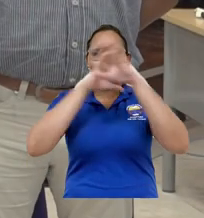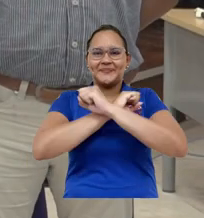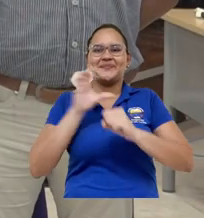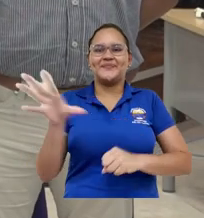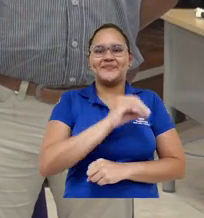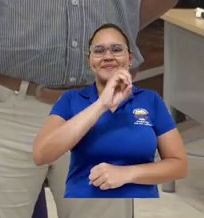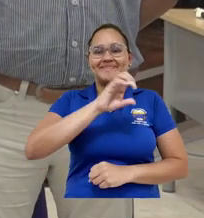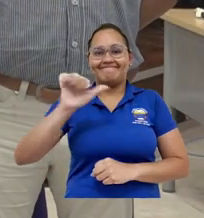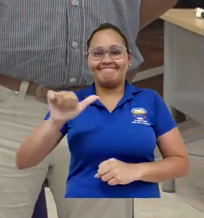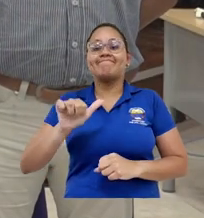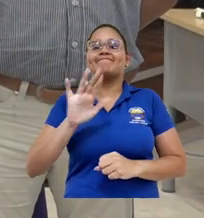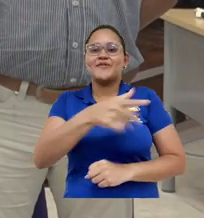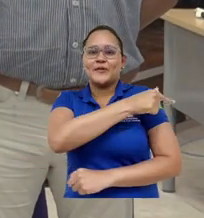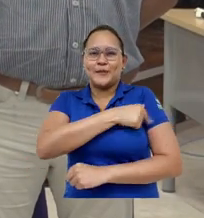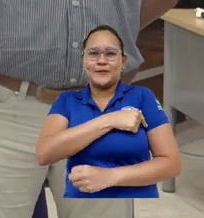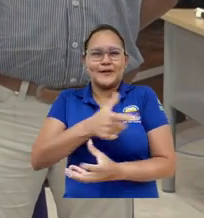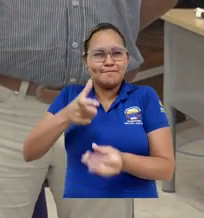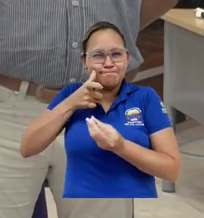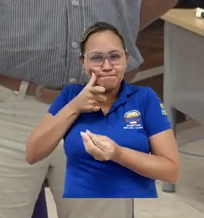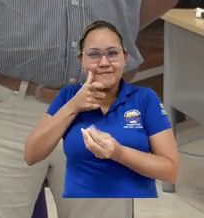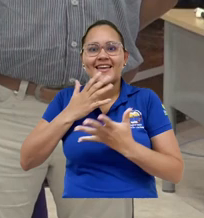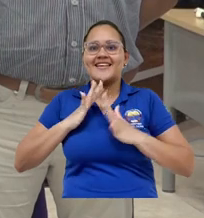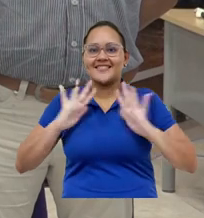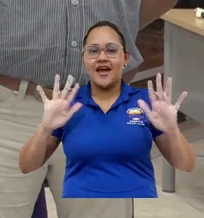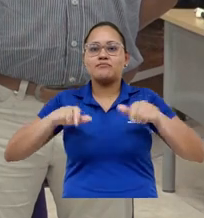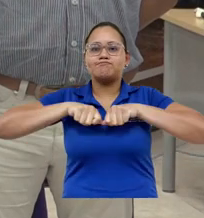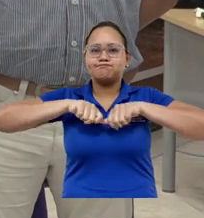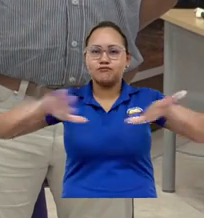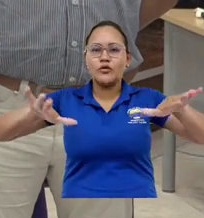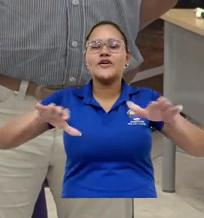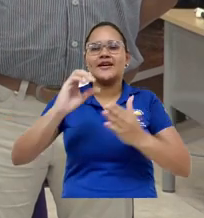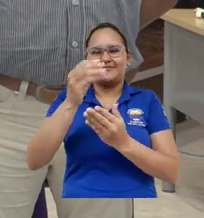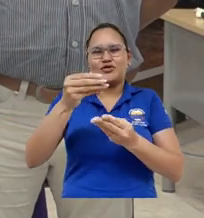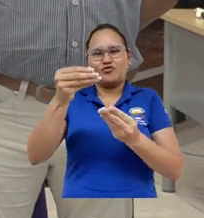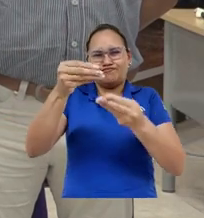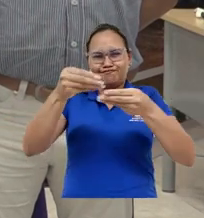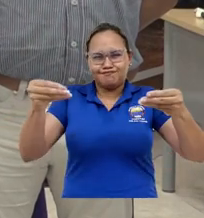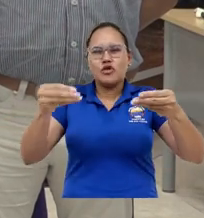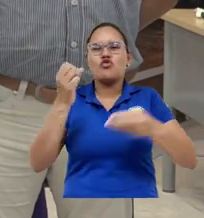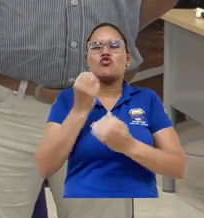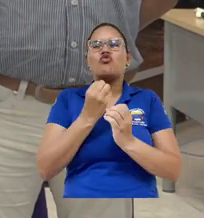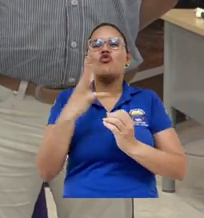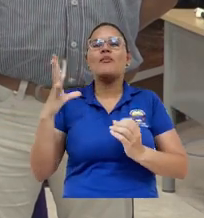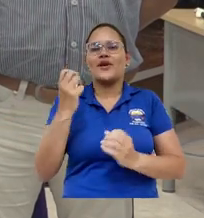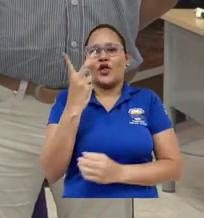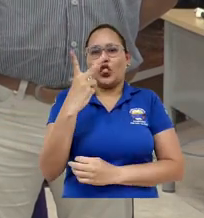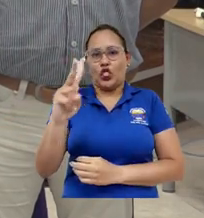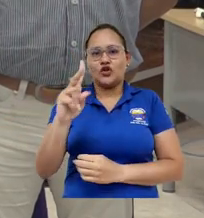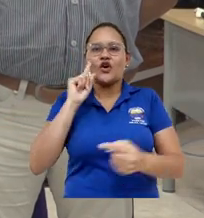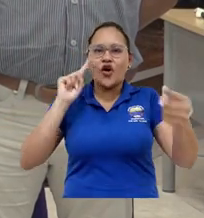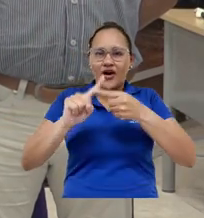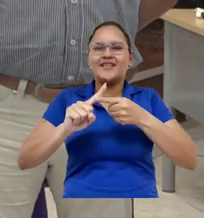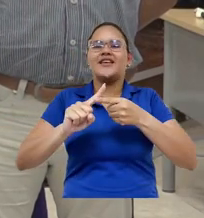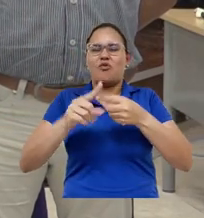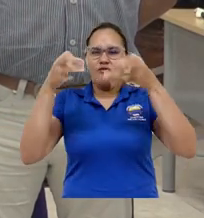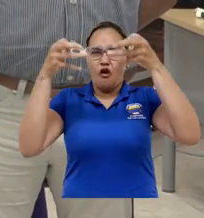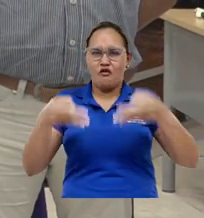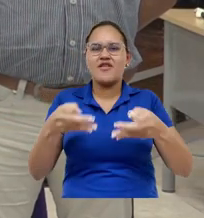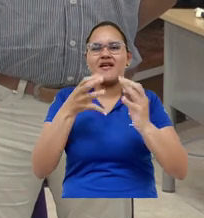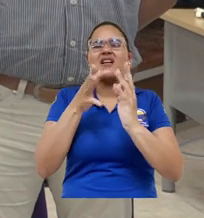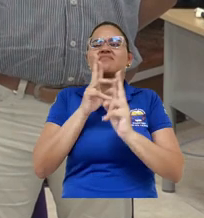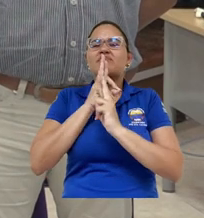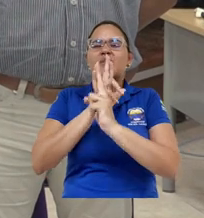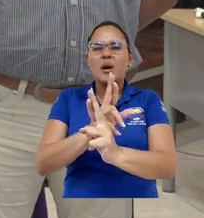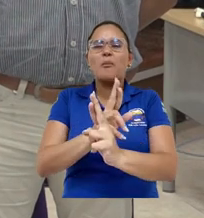Buenas noches para todos y todas. Desde el Comité de Garantías hemos publicado la circular número 12 por la cual se publican los resultados oficiales